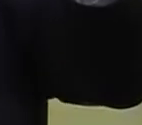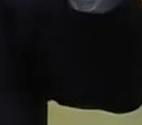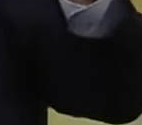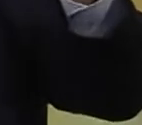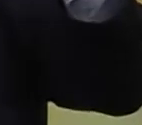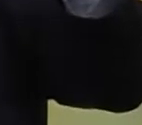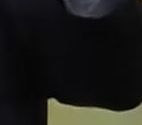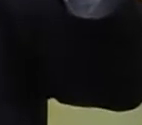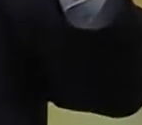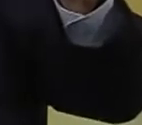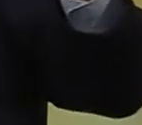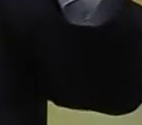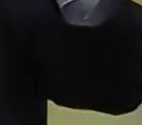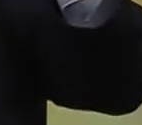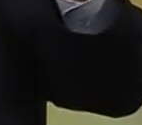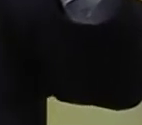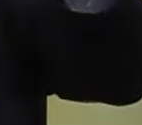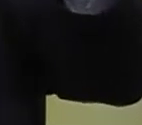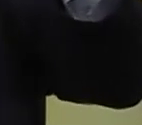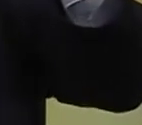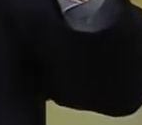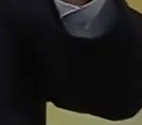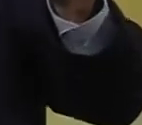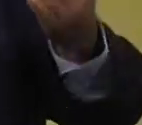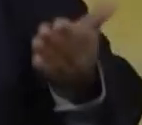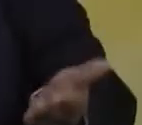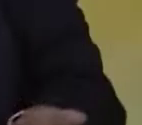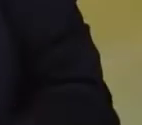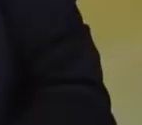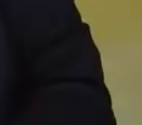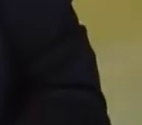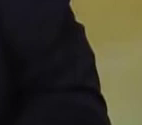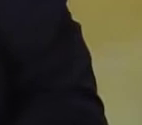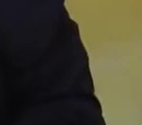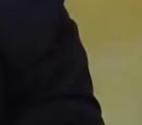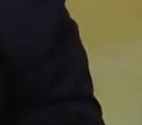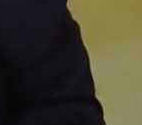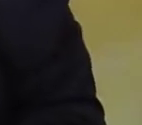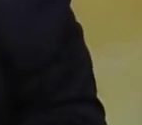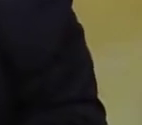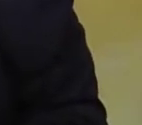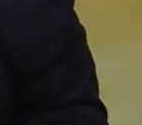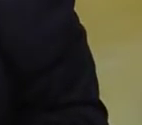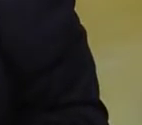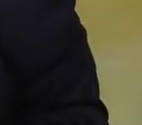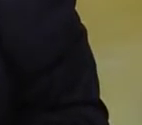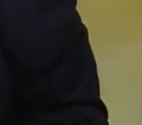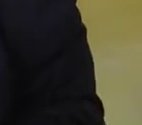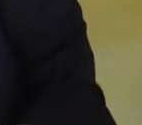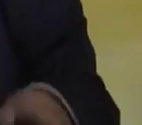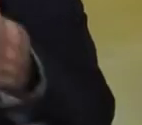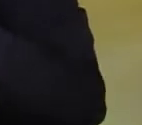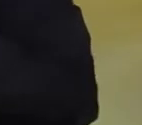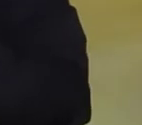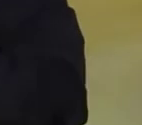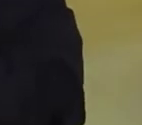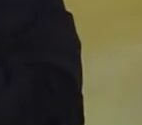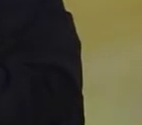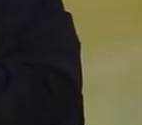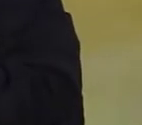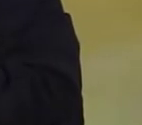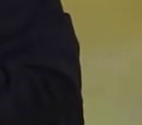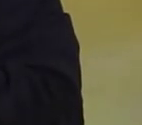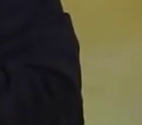entonces arioc hizo saber a Daniel lo que había fíjese